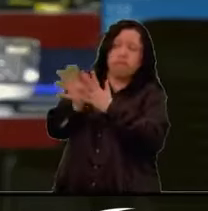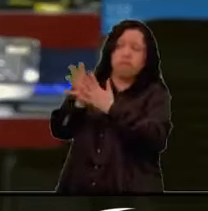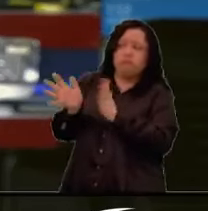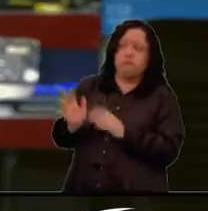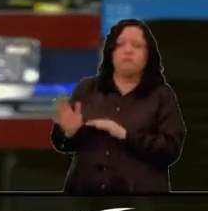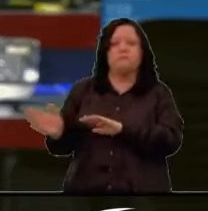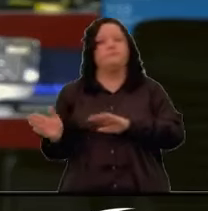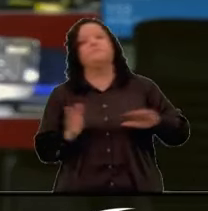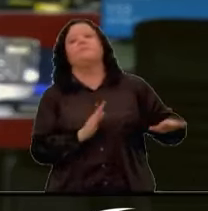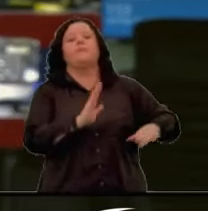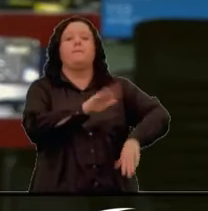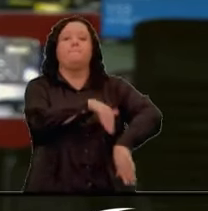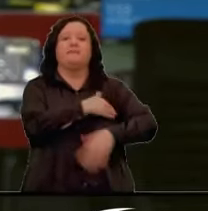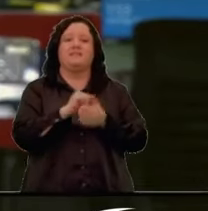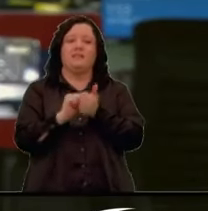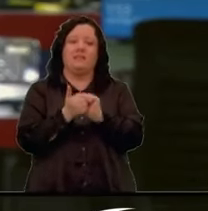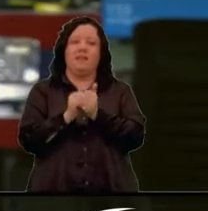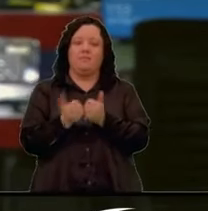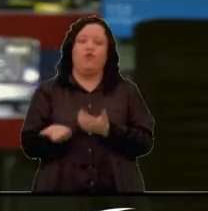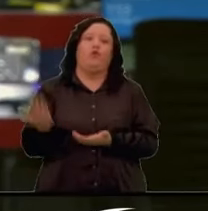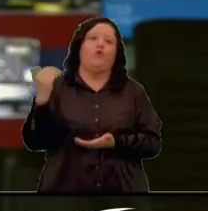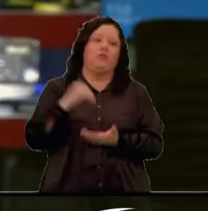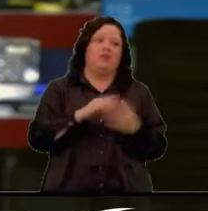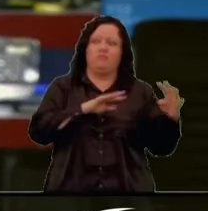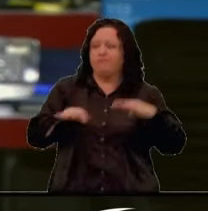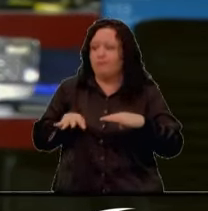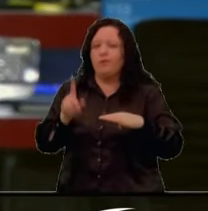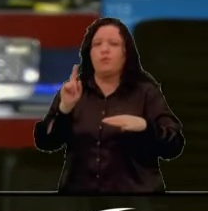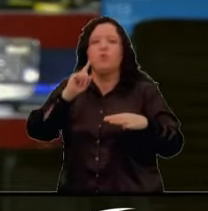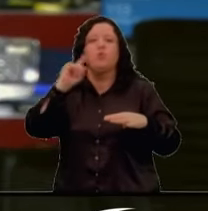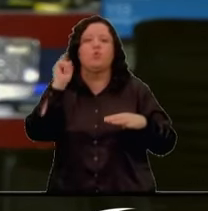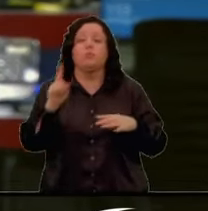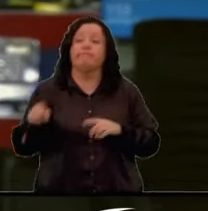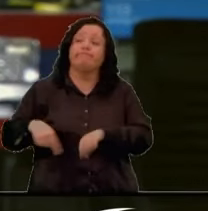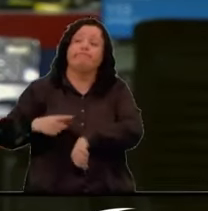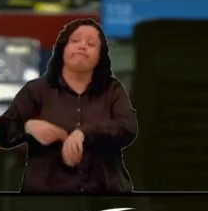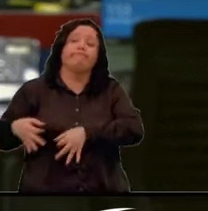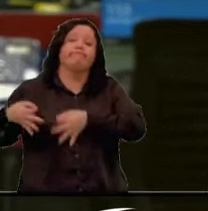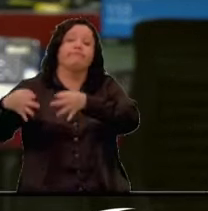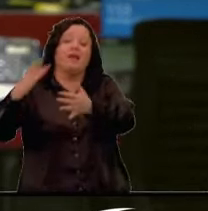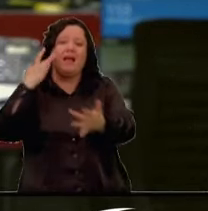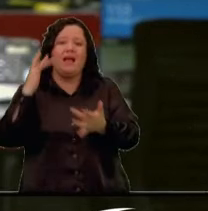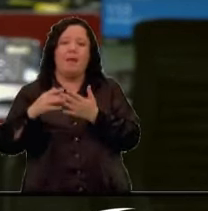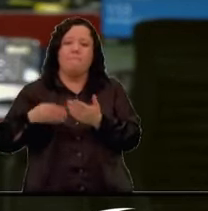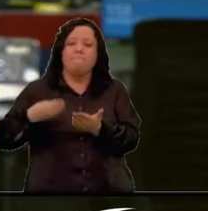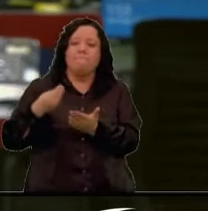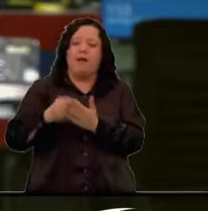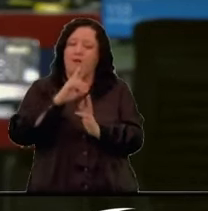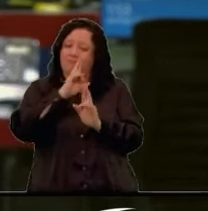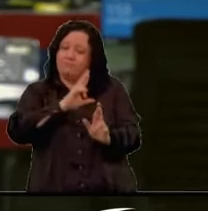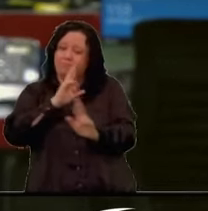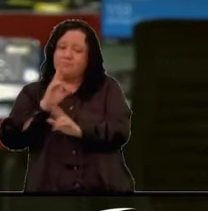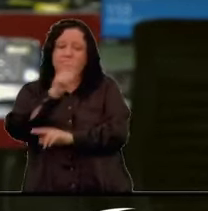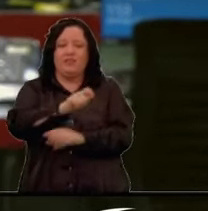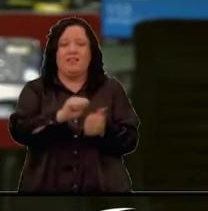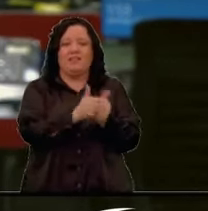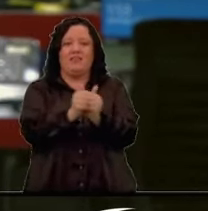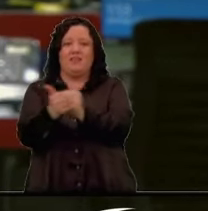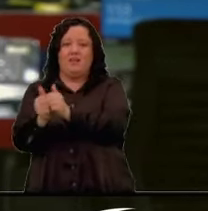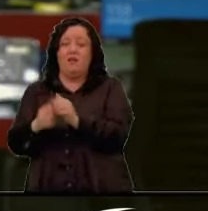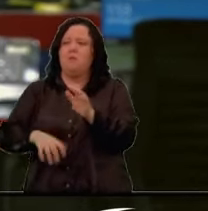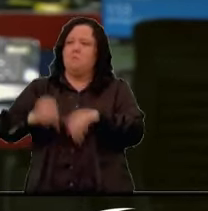El Ministerio del Deporte vuelve al ojo del huracán, esta vez por las demoras que se han presentado a la hora de pagar reconocimientos a deportistas que han